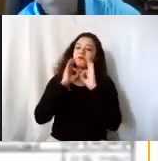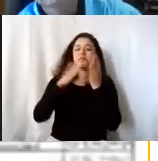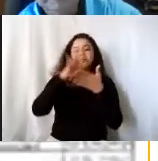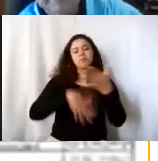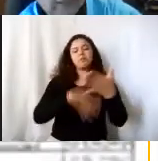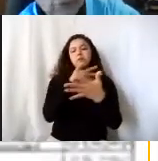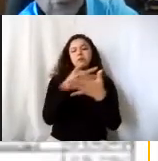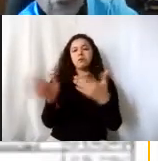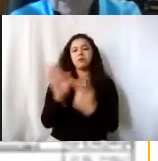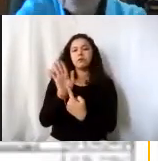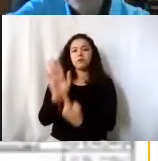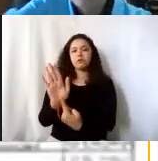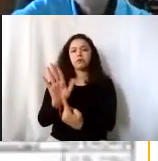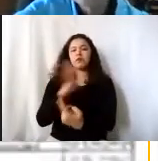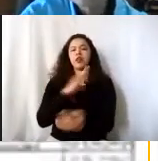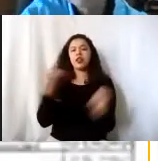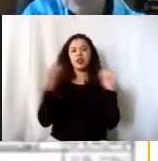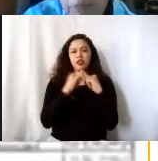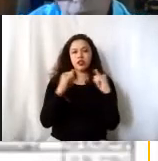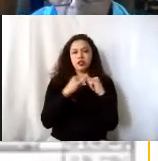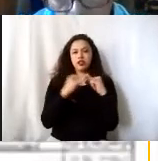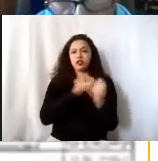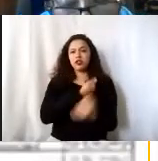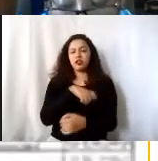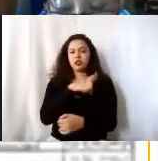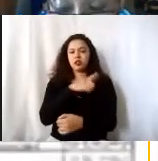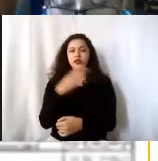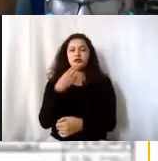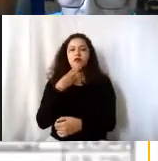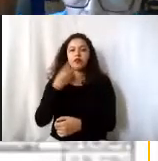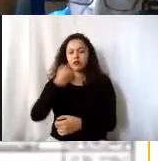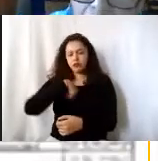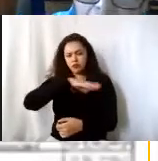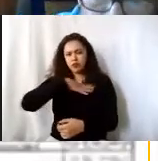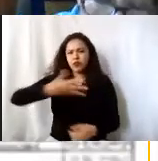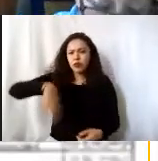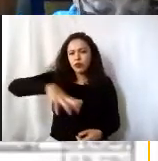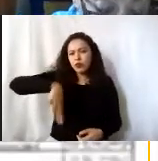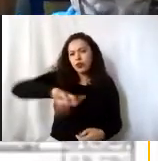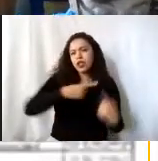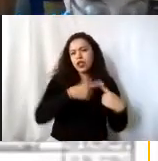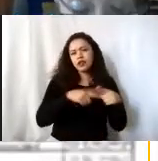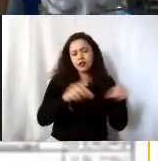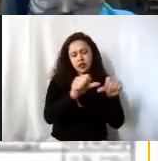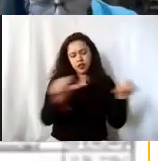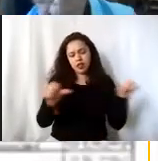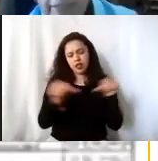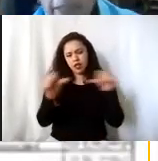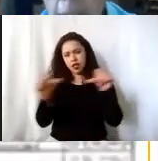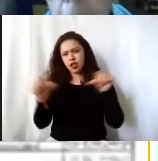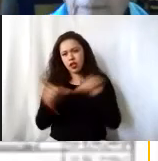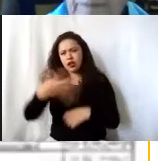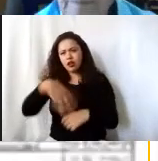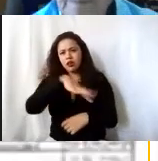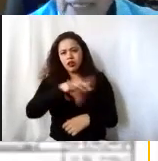que ocupan instituciones de salud. Tratamos de buscar de varias áreas que